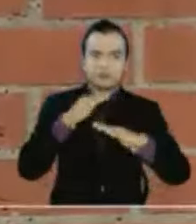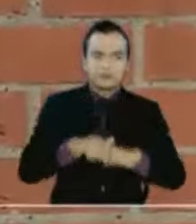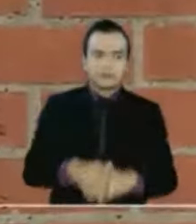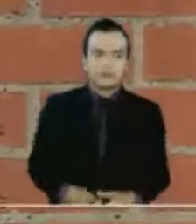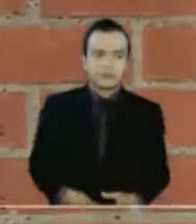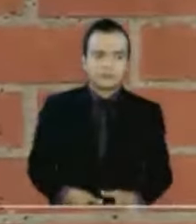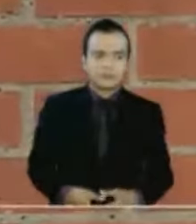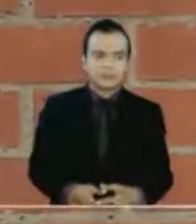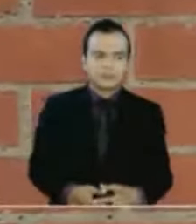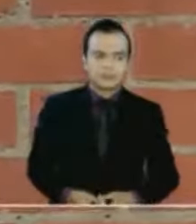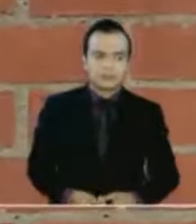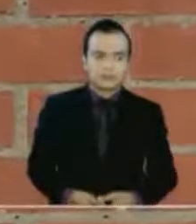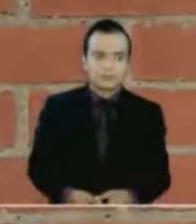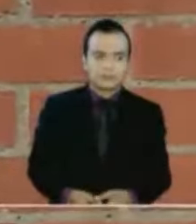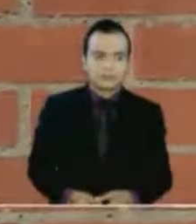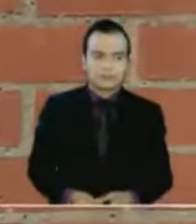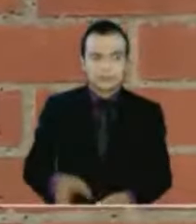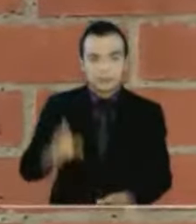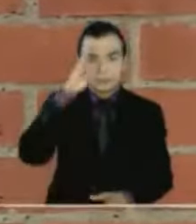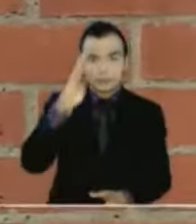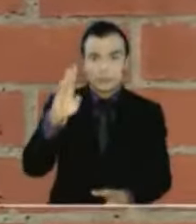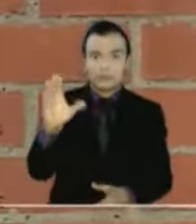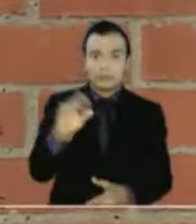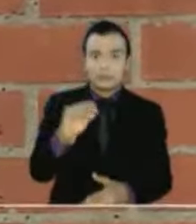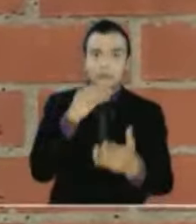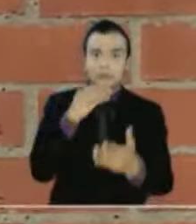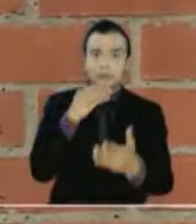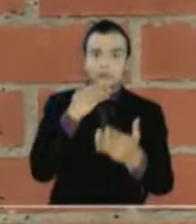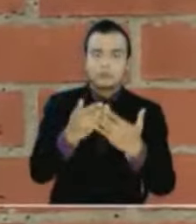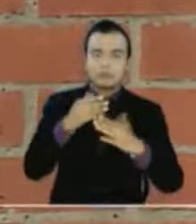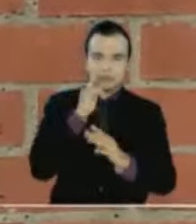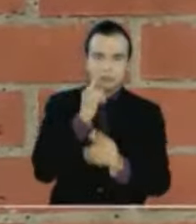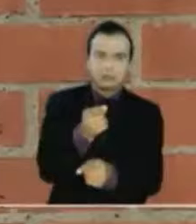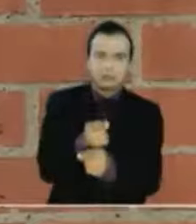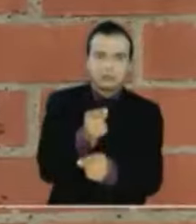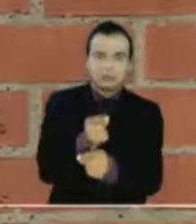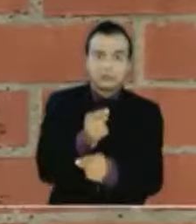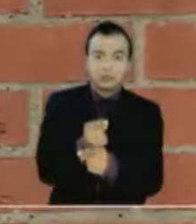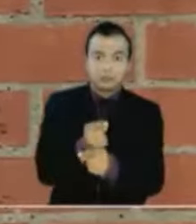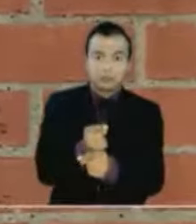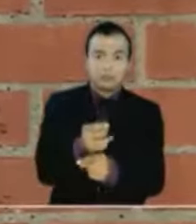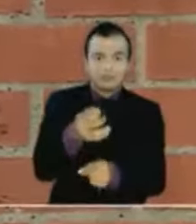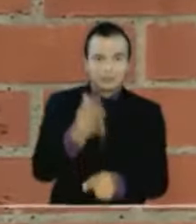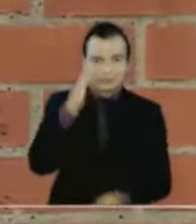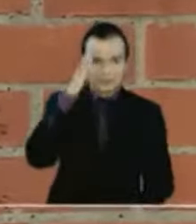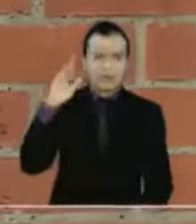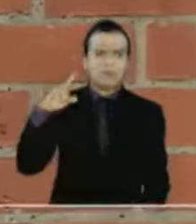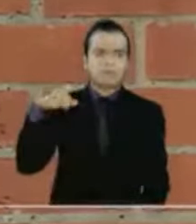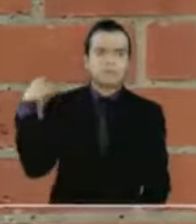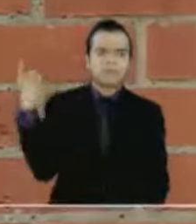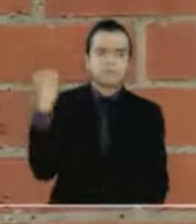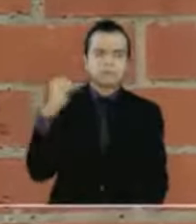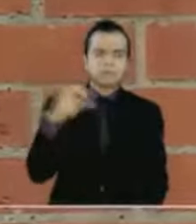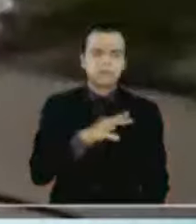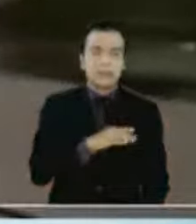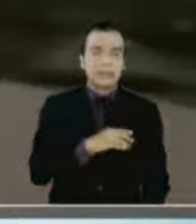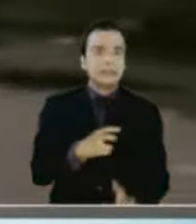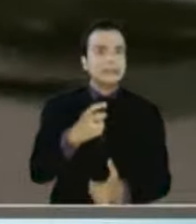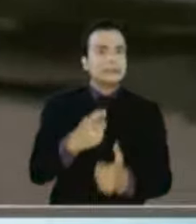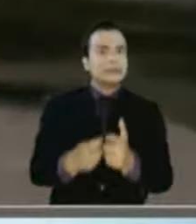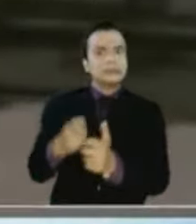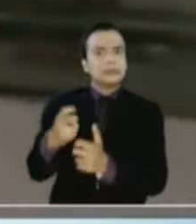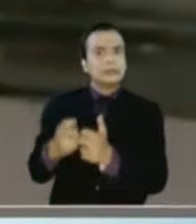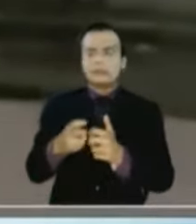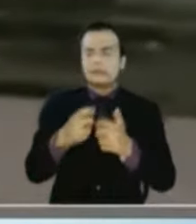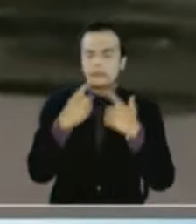Hola, muy buenas tardes. Efectivamente, pues uno de los problemas que más afronta la ciudad de Santiago de Cali son los delitos que cometen los menores.